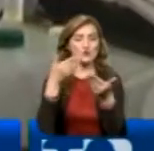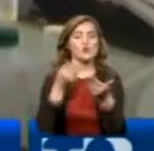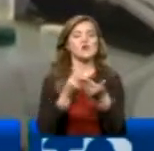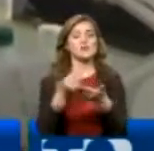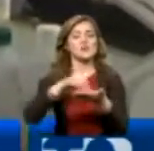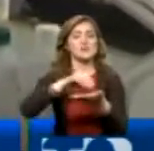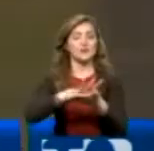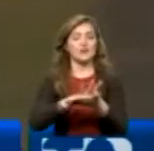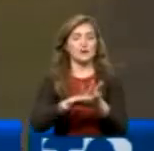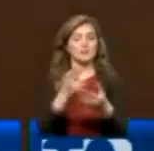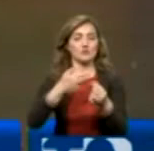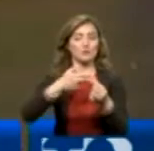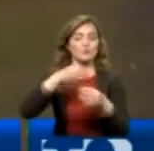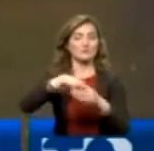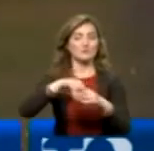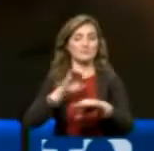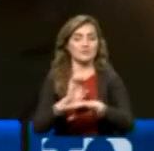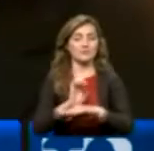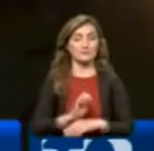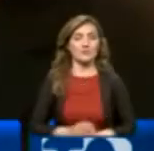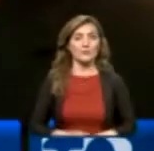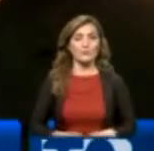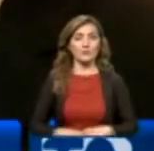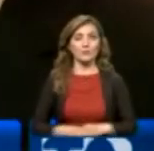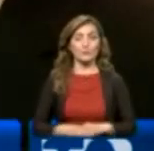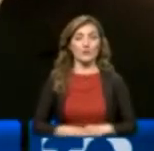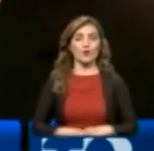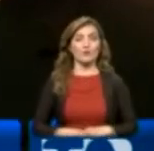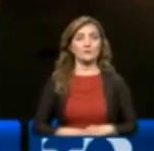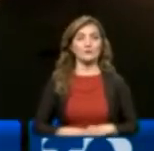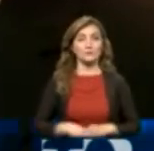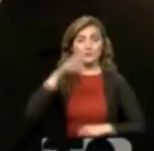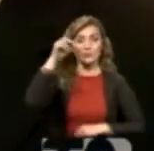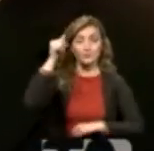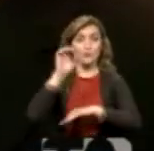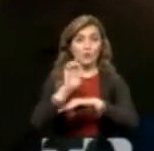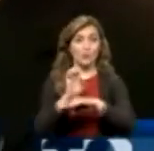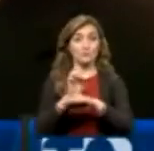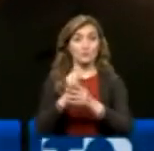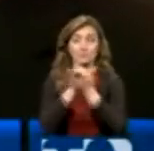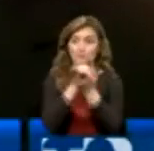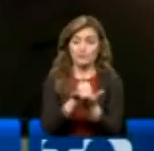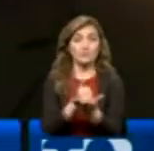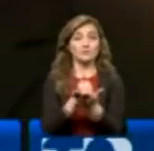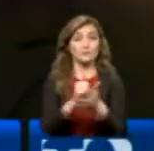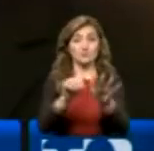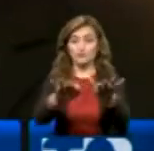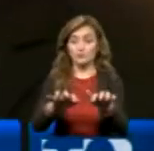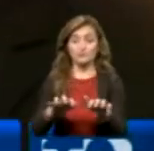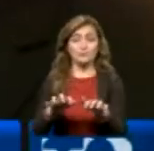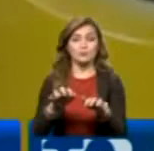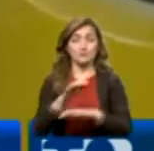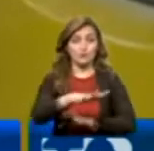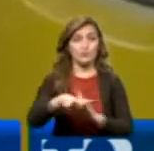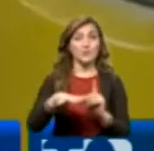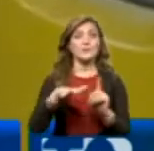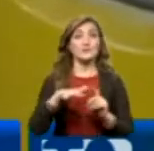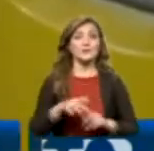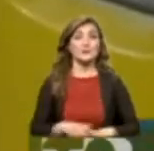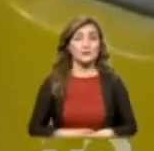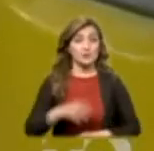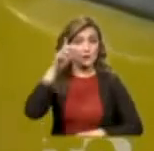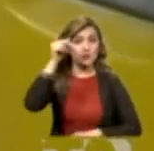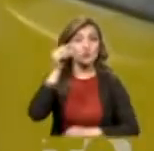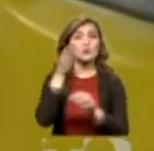combustibles en nuestro país es la manera de la cual el gobierno ecuatoriano puede ayudar tanto al agro como al medio ambiente el gobierno